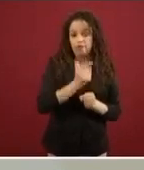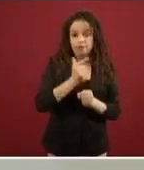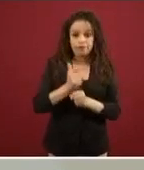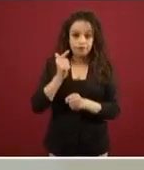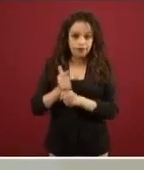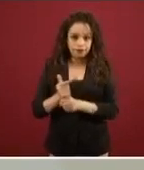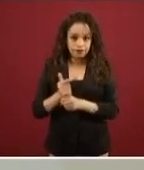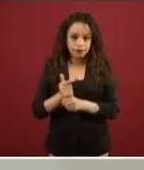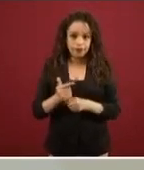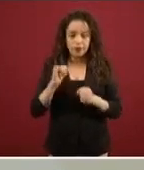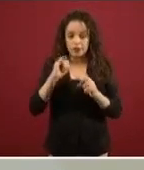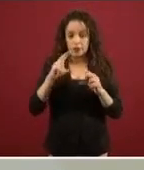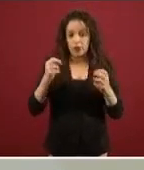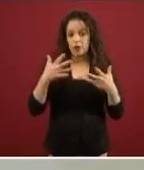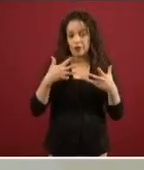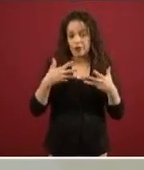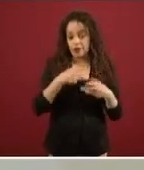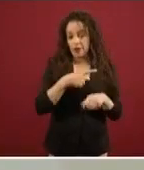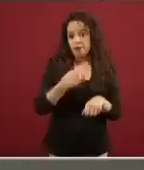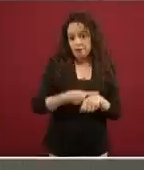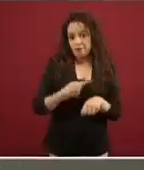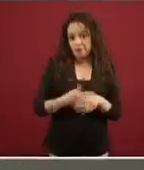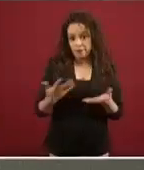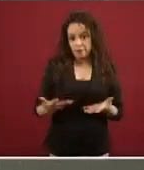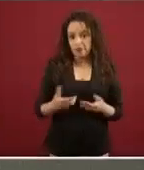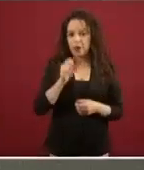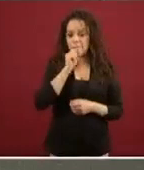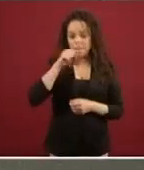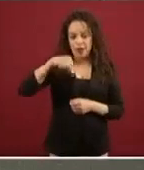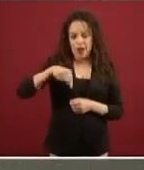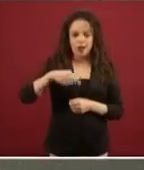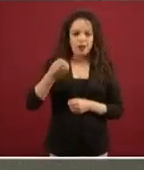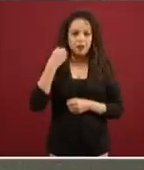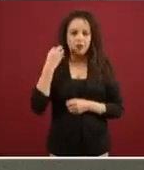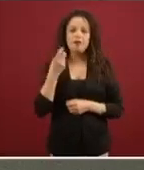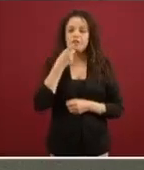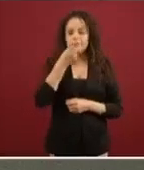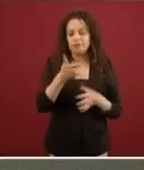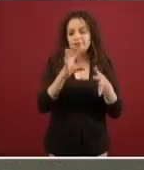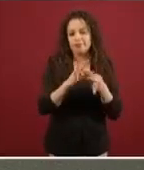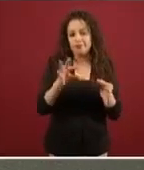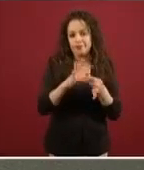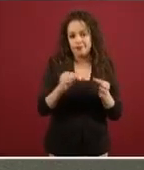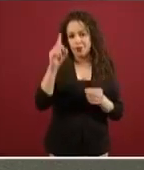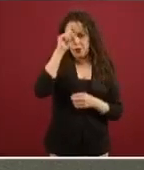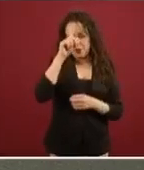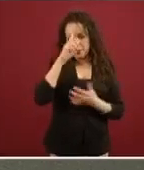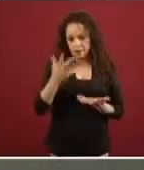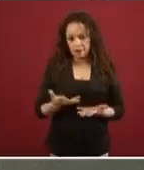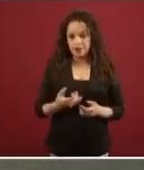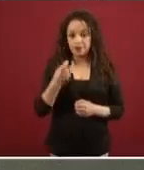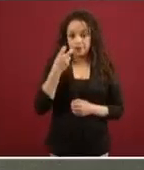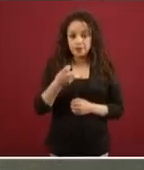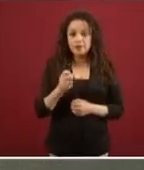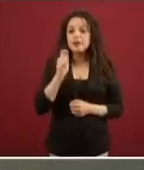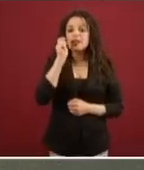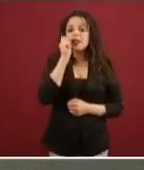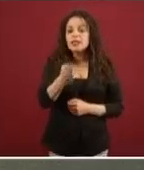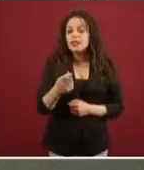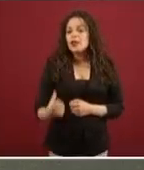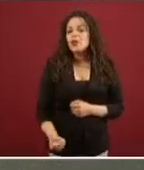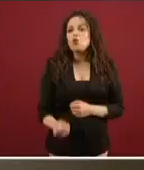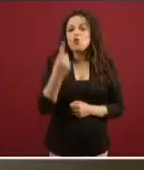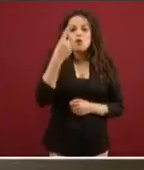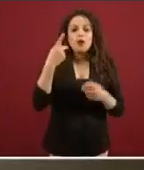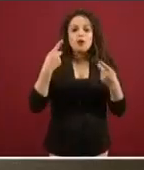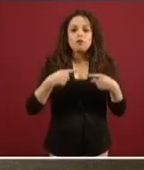conferencia, sale y es gracias a que alguien en una unidad de salud, en una comunidad, en una colonia, estuvo con un